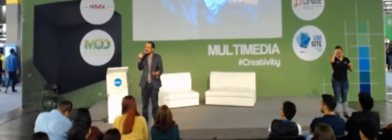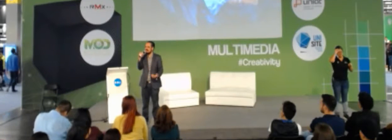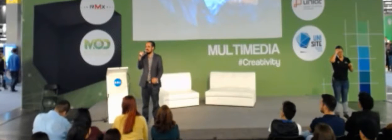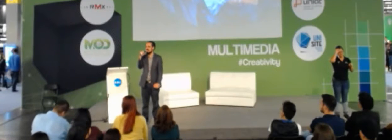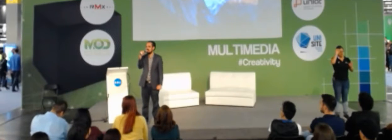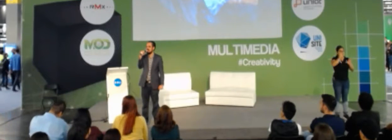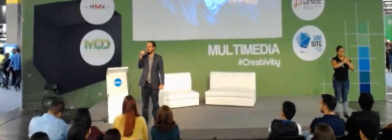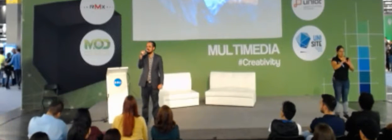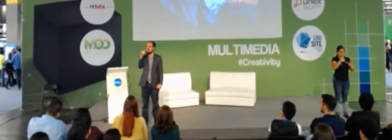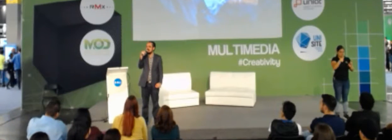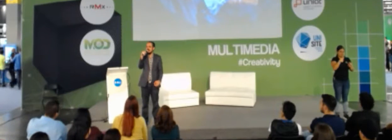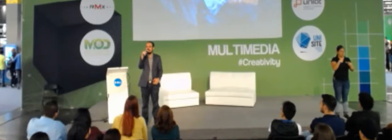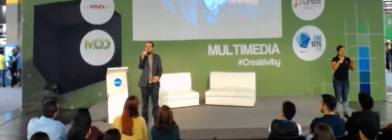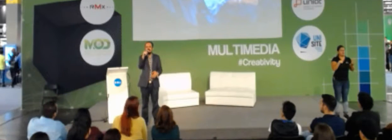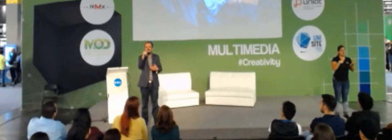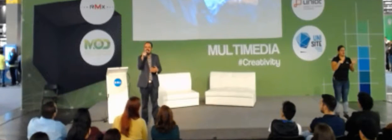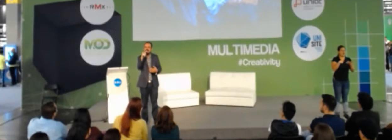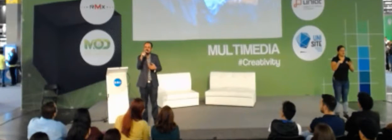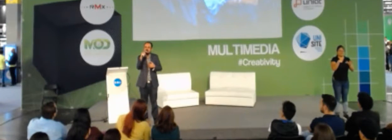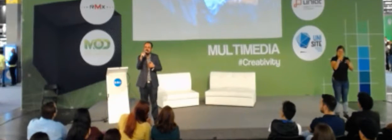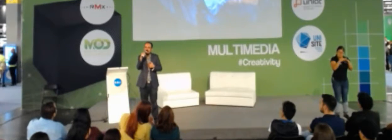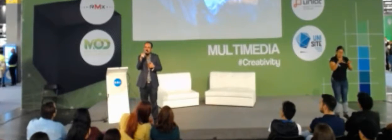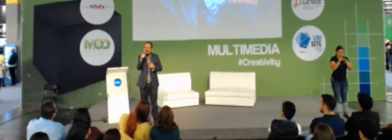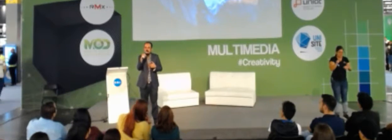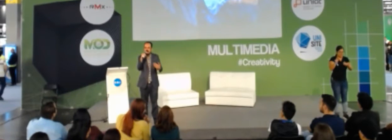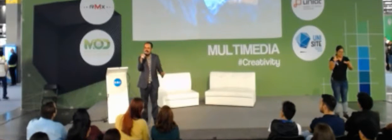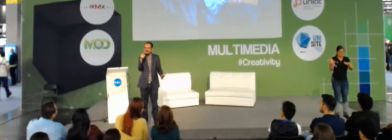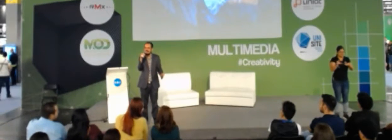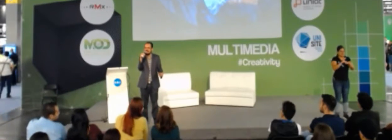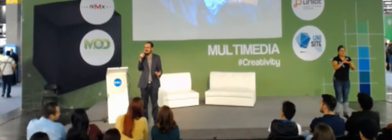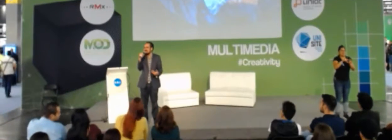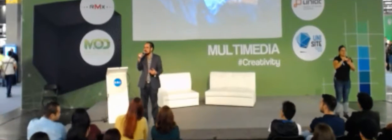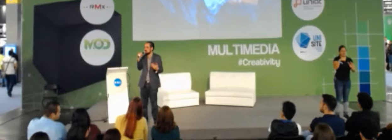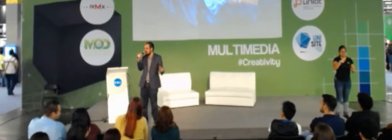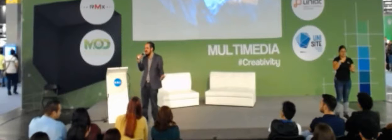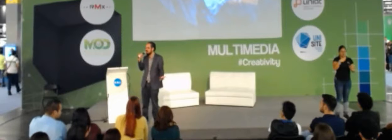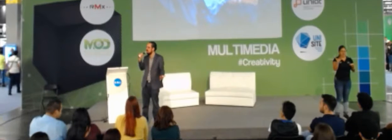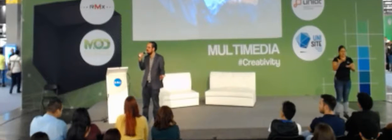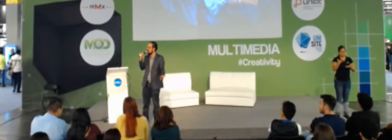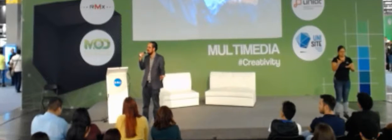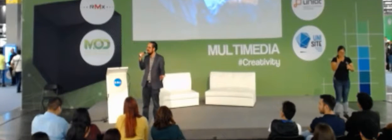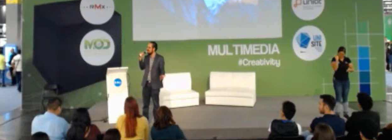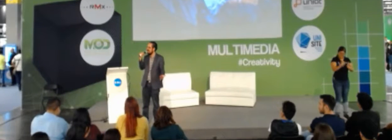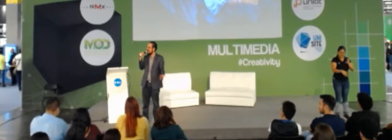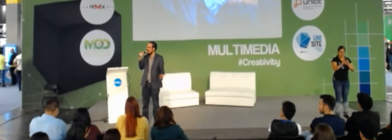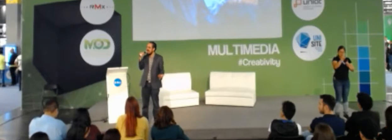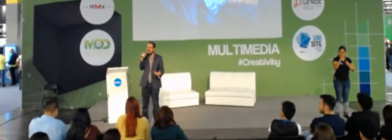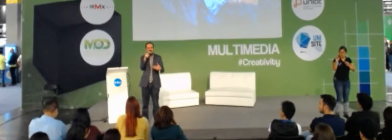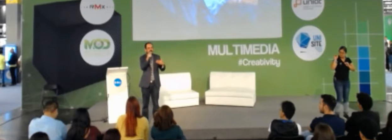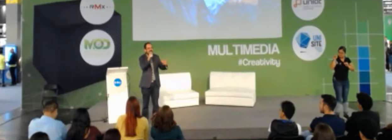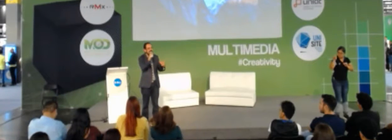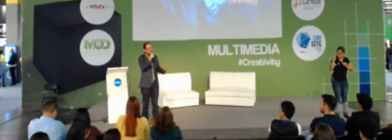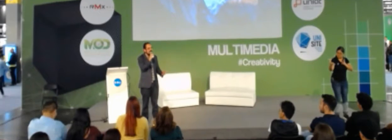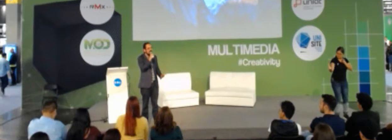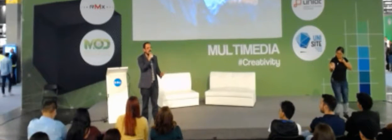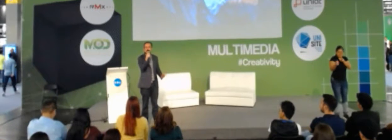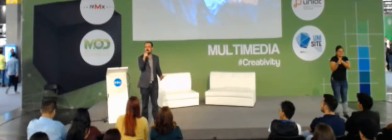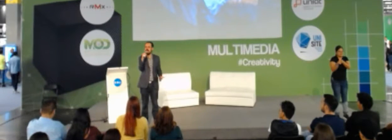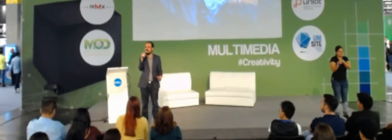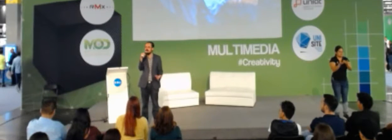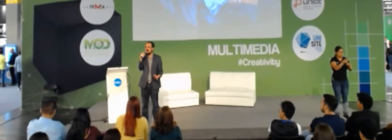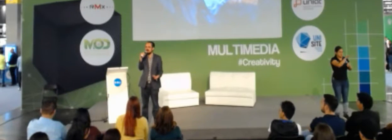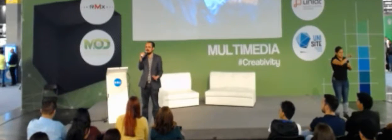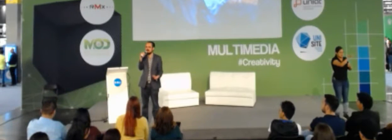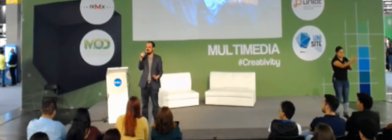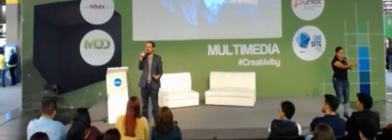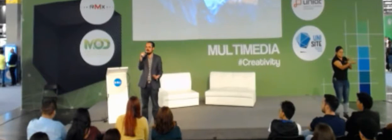suponer. Ya no hay que pensar que hacemos algo bien por alguien sin consultarlo. Hay que trabajar de manera